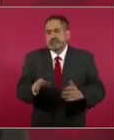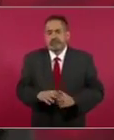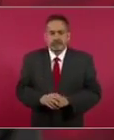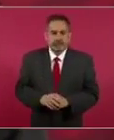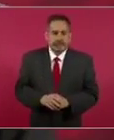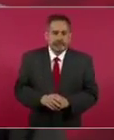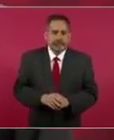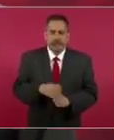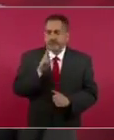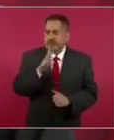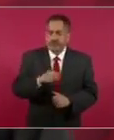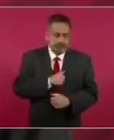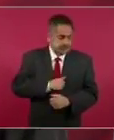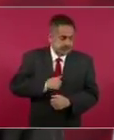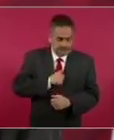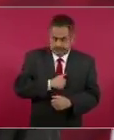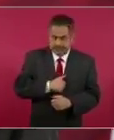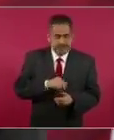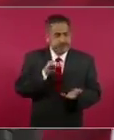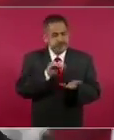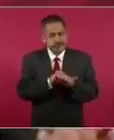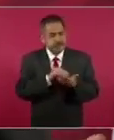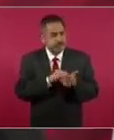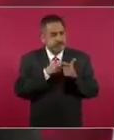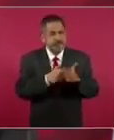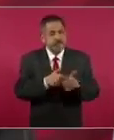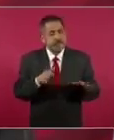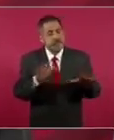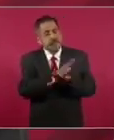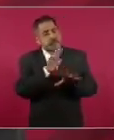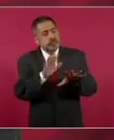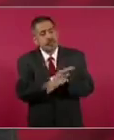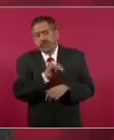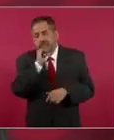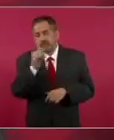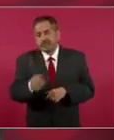Es lamentable que esto siga pasando, no hay cambios.